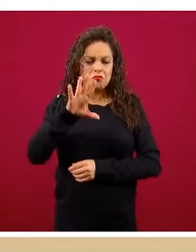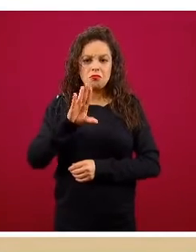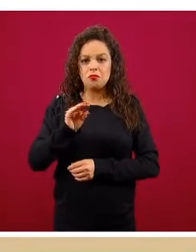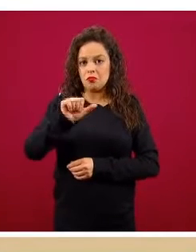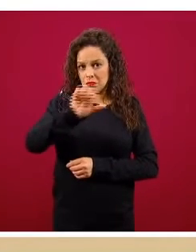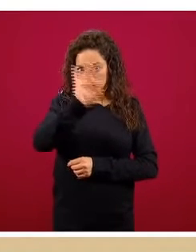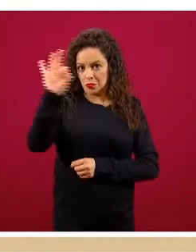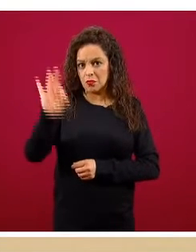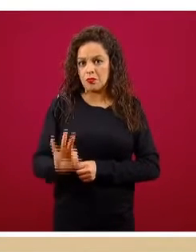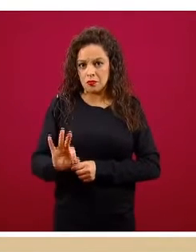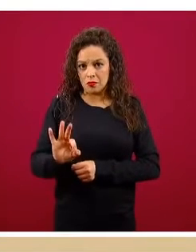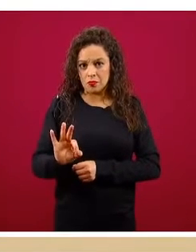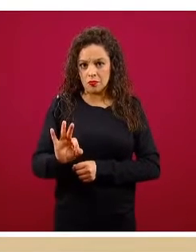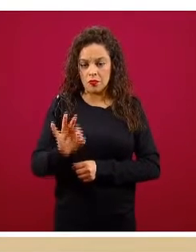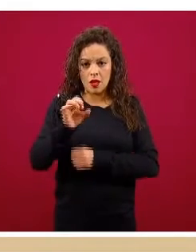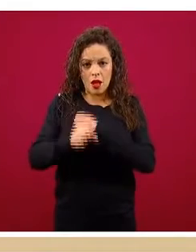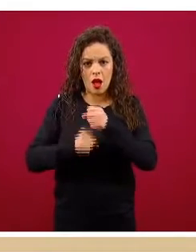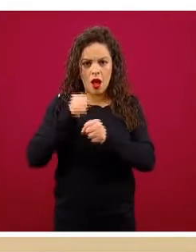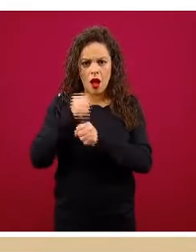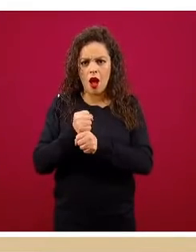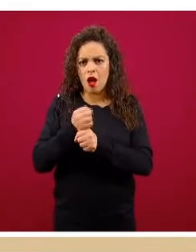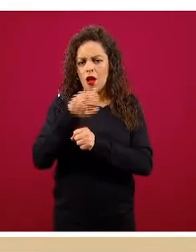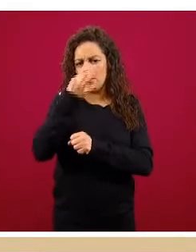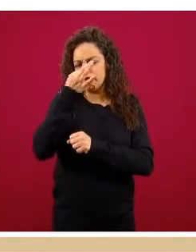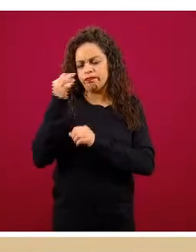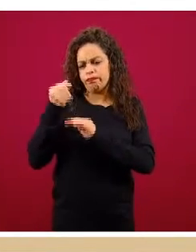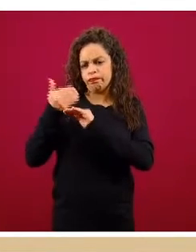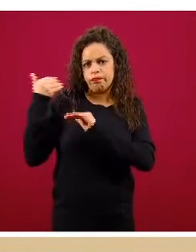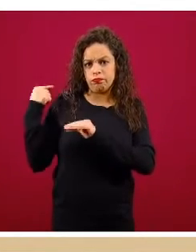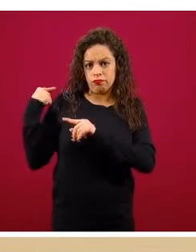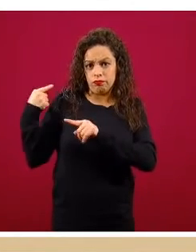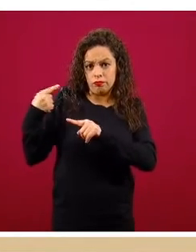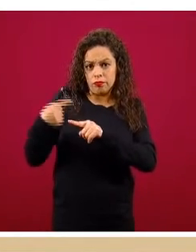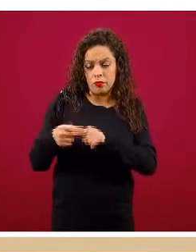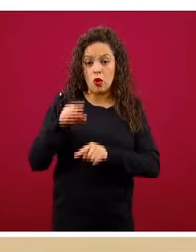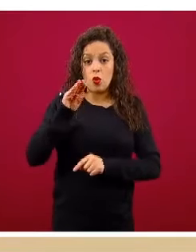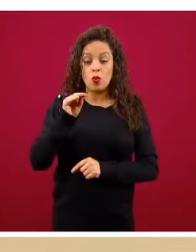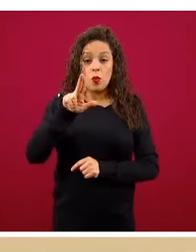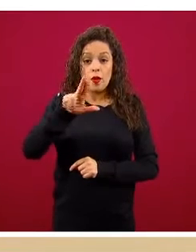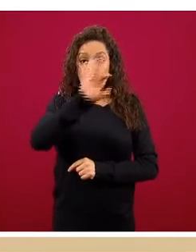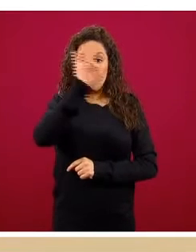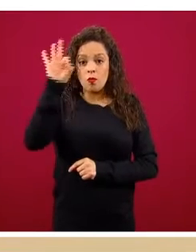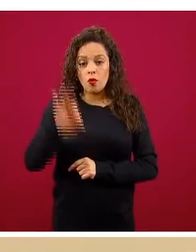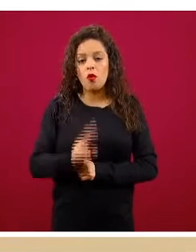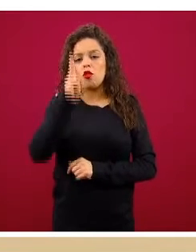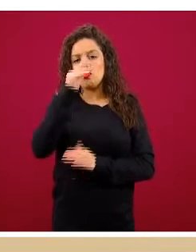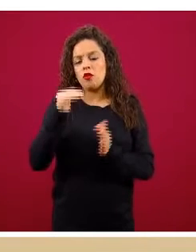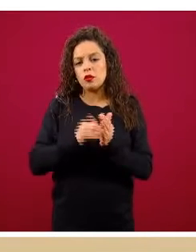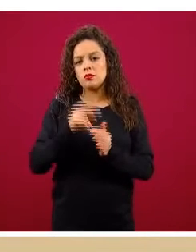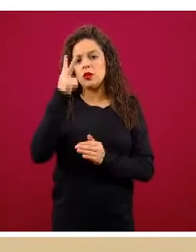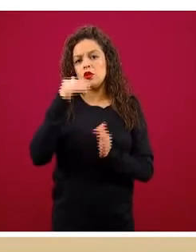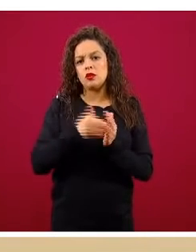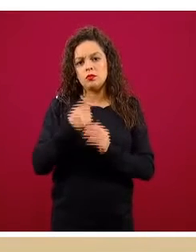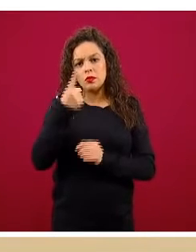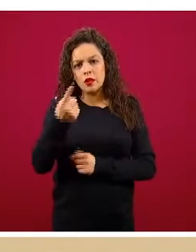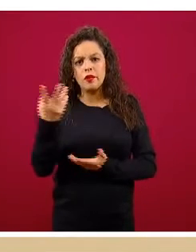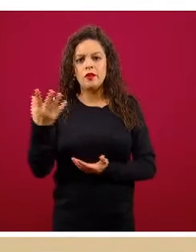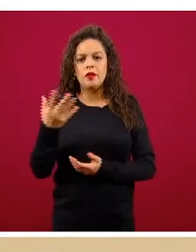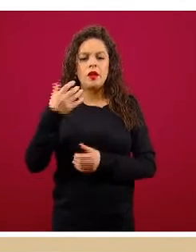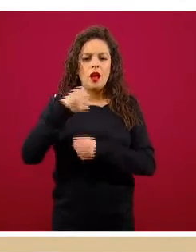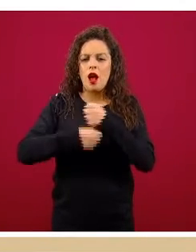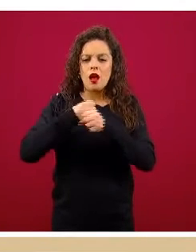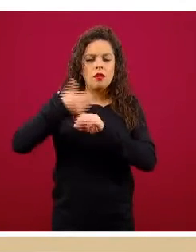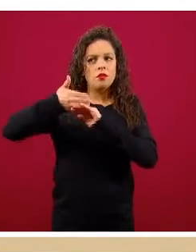95-96% en años recientes, 98% en 2000, 2001, 2000, los años